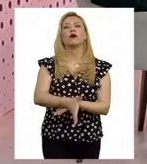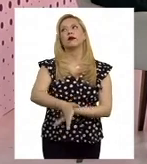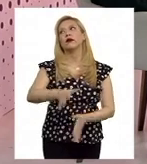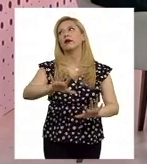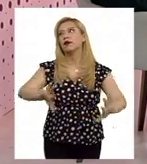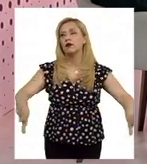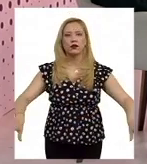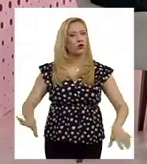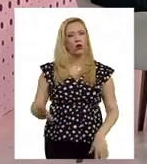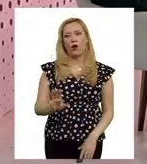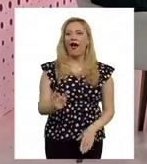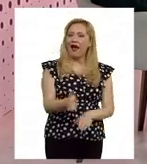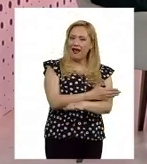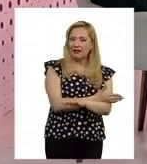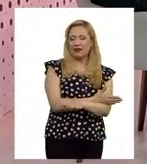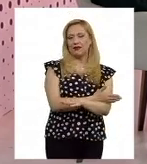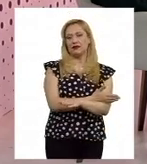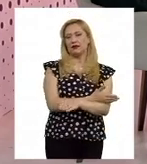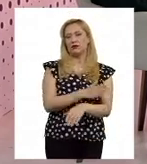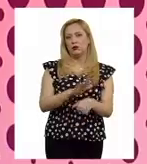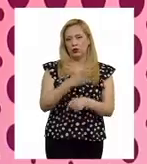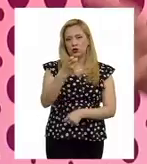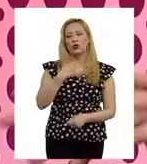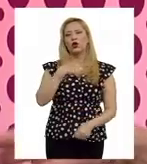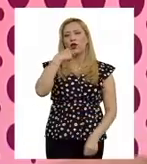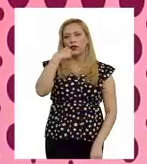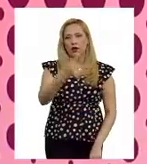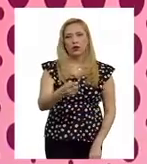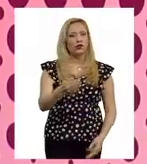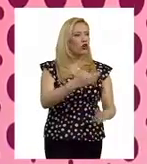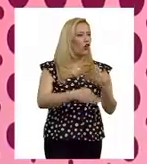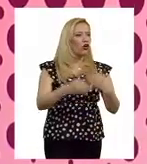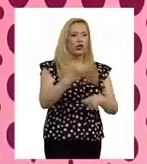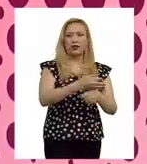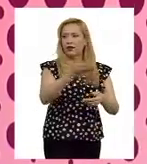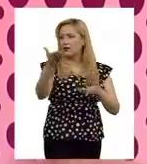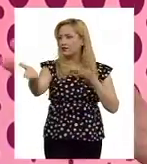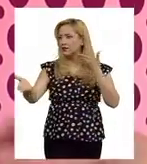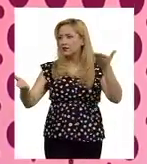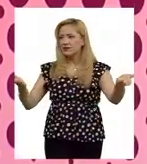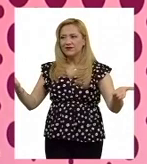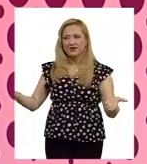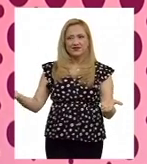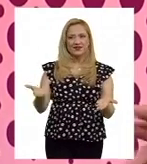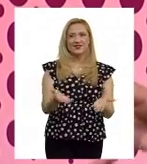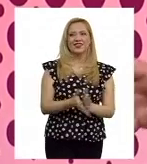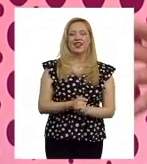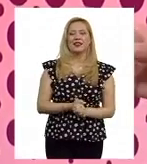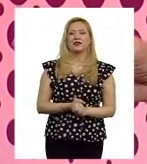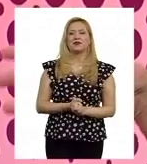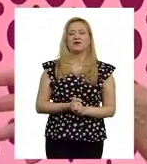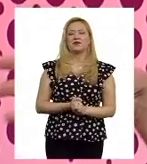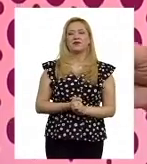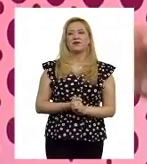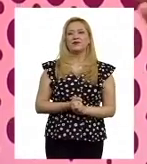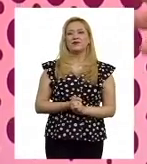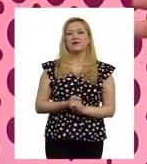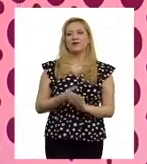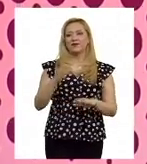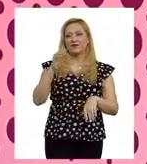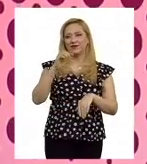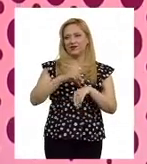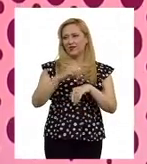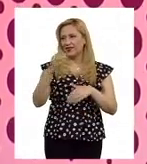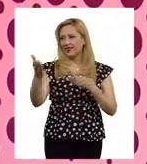para volver al inicio, insisto, todo lo que dijeron aquí los doctores y la doctora, las doctoras